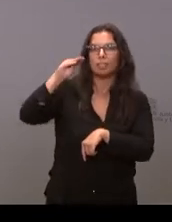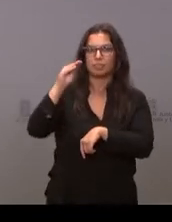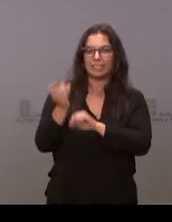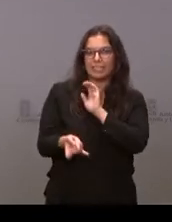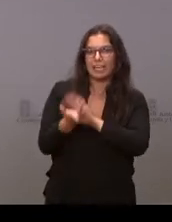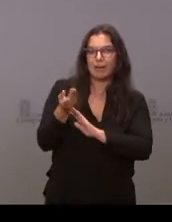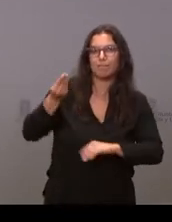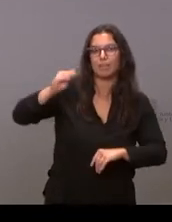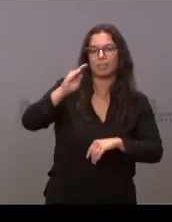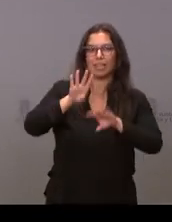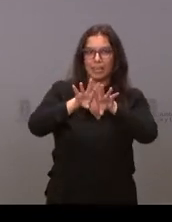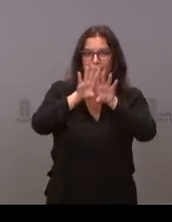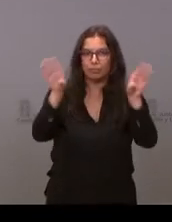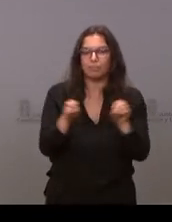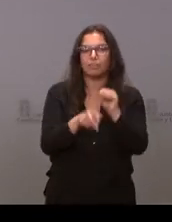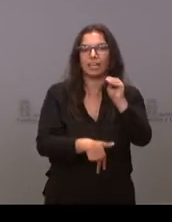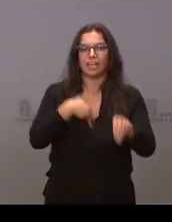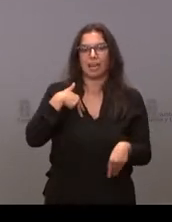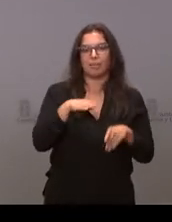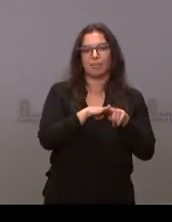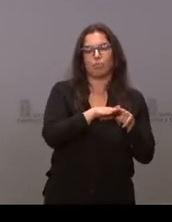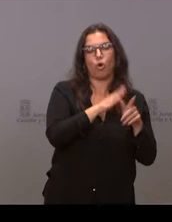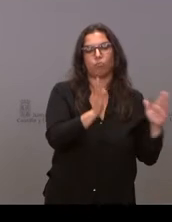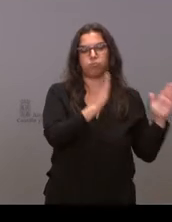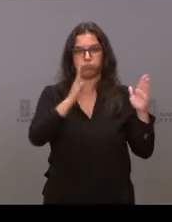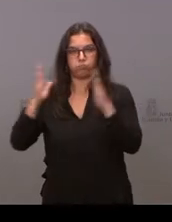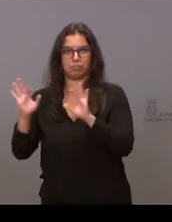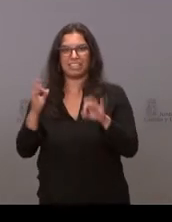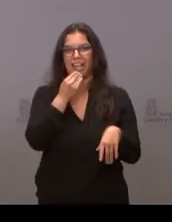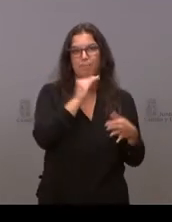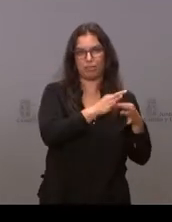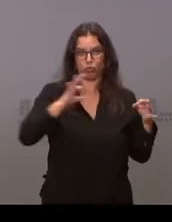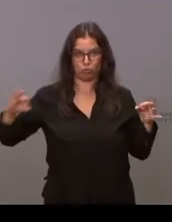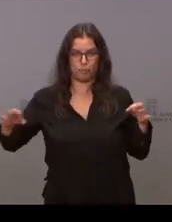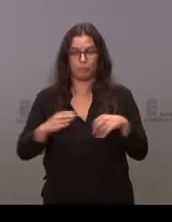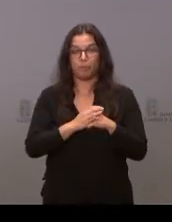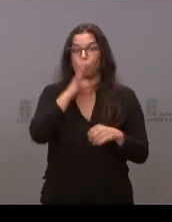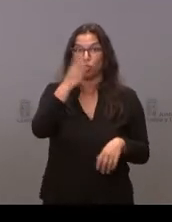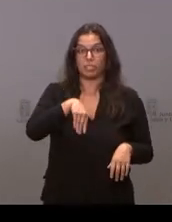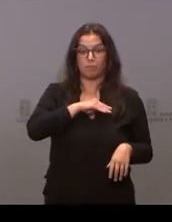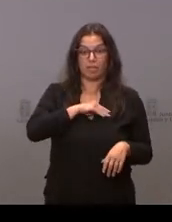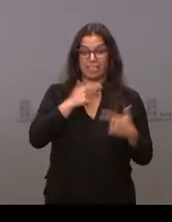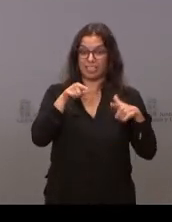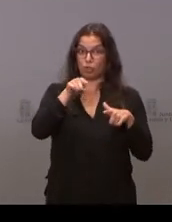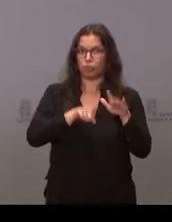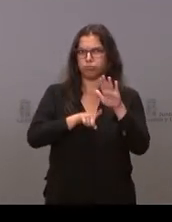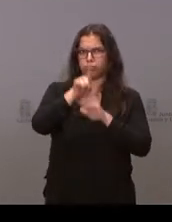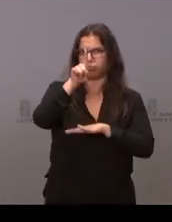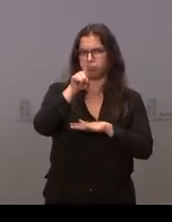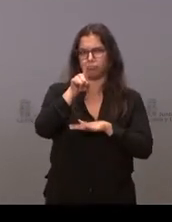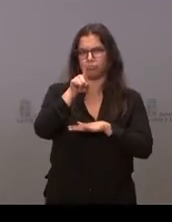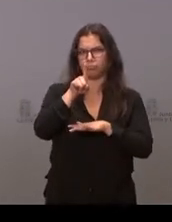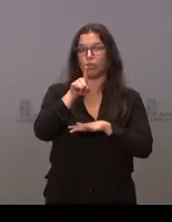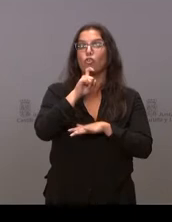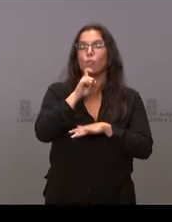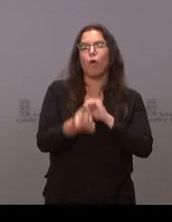valor en el conjunto de la cadena agroalimentaria. Porque España va a crecer en el sector agroalimentario, sin duda produciendo